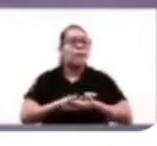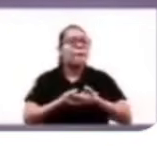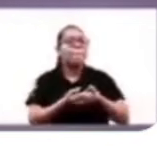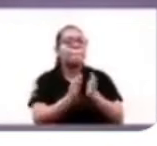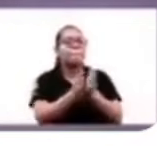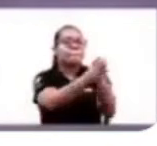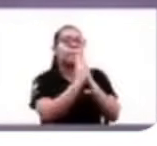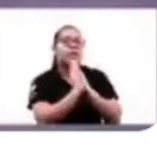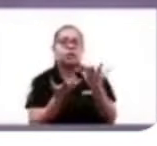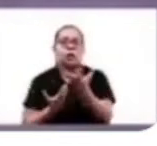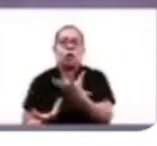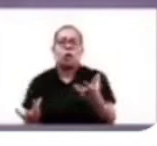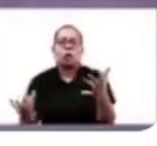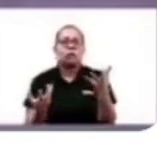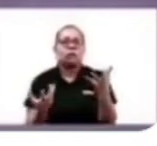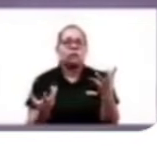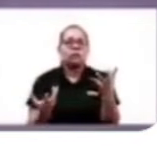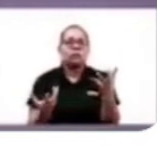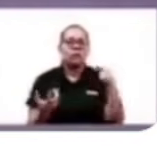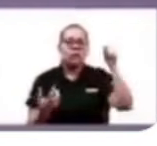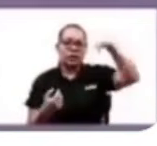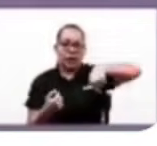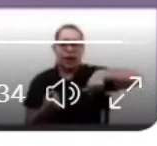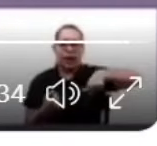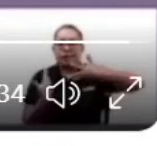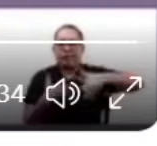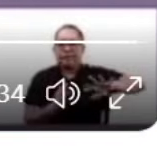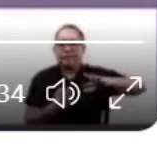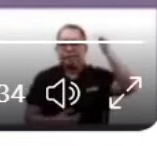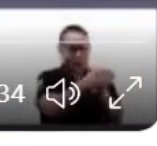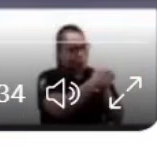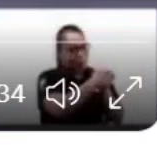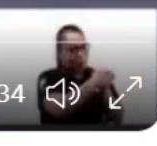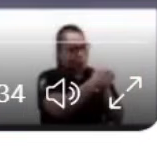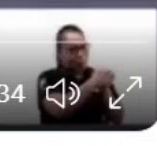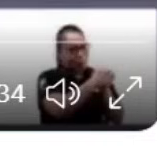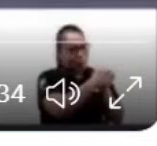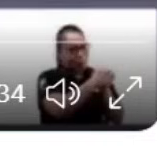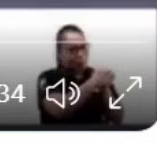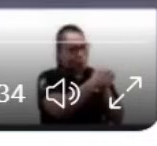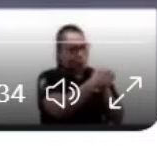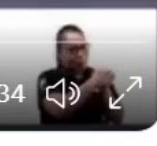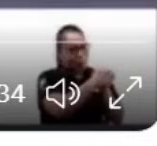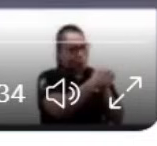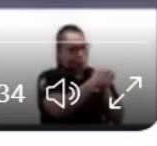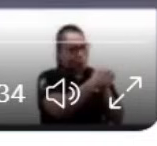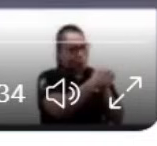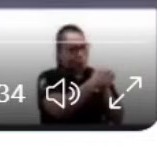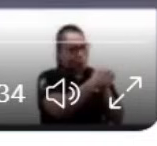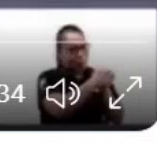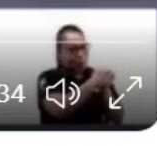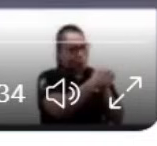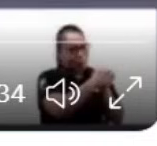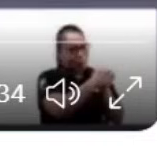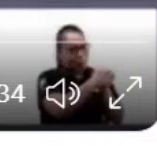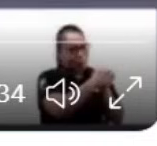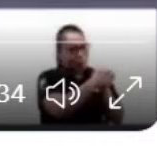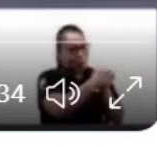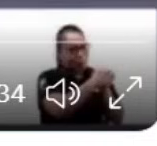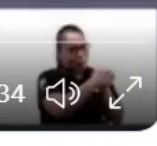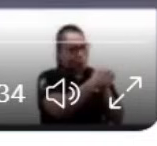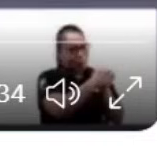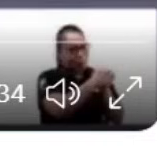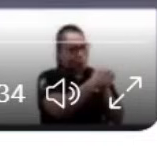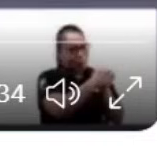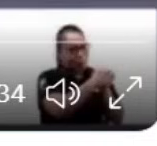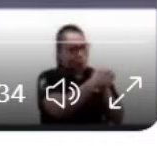educados. Esos son los chineados. Y usted no es chineado ni mollera sumida, así